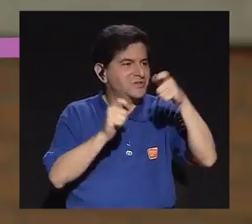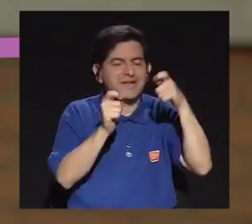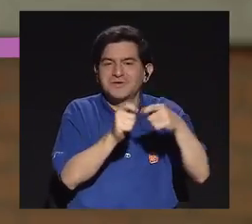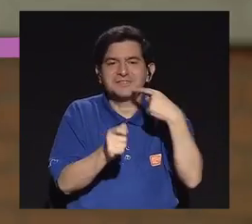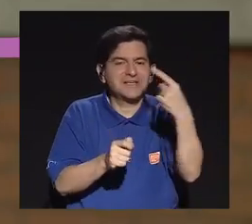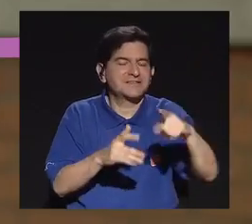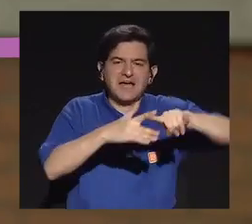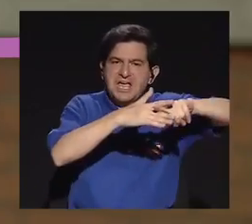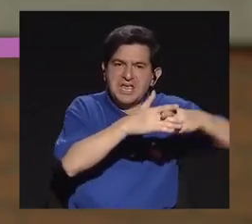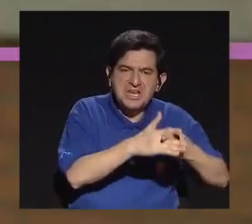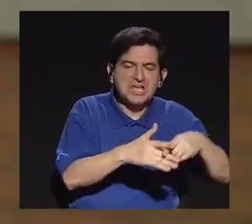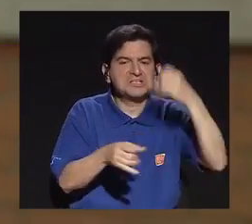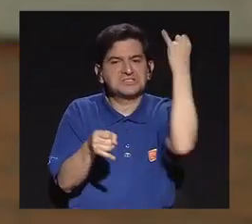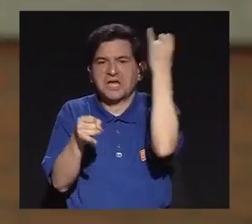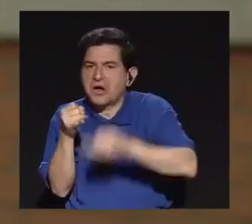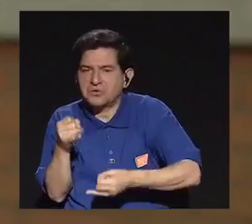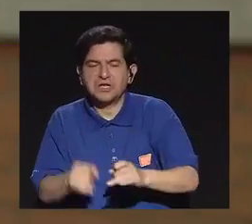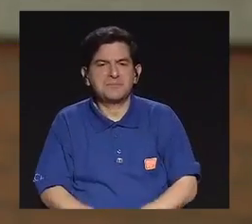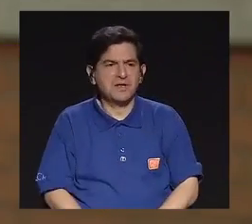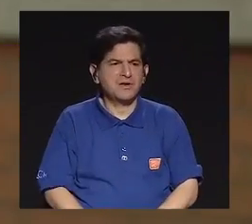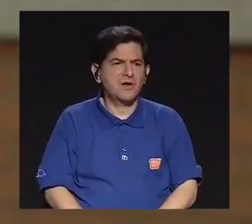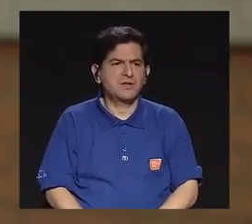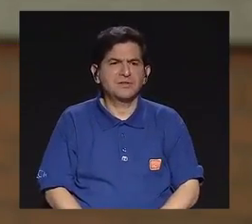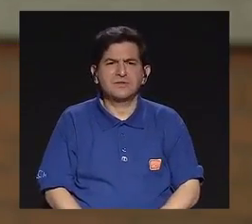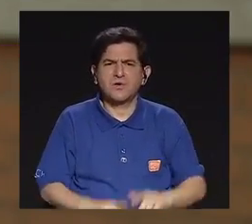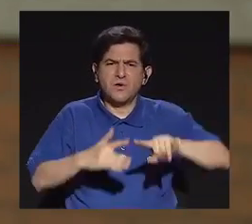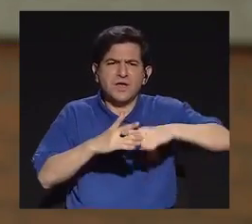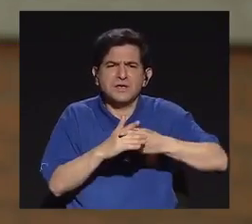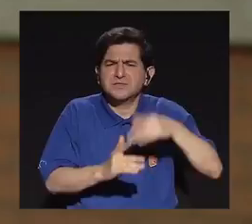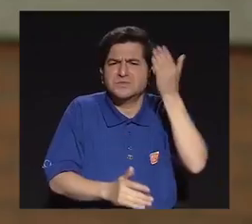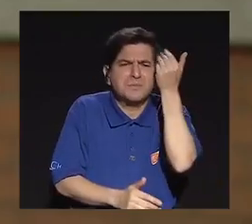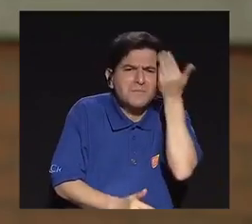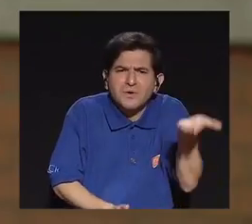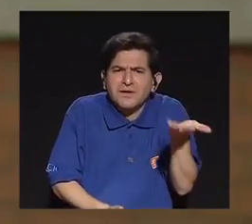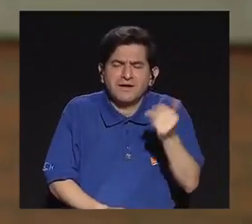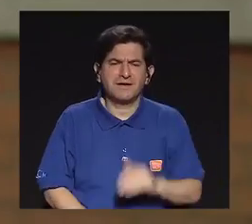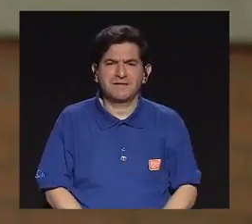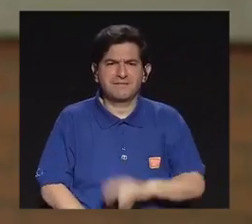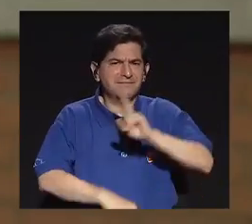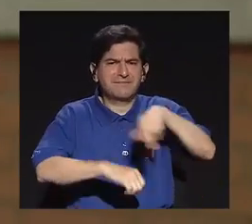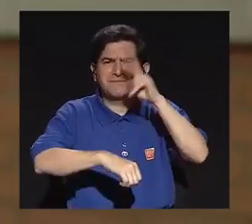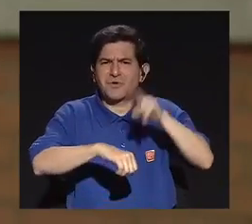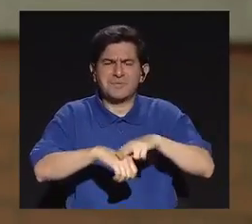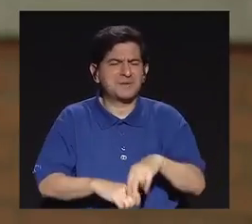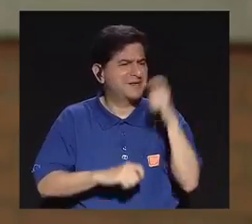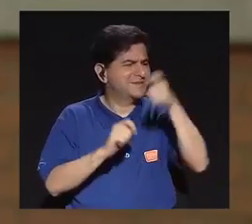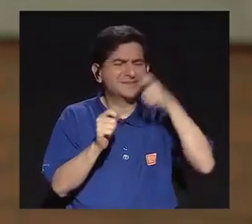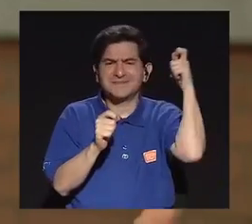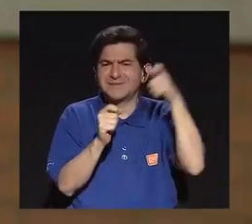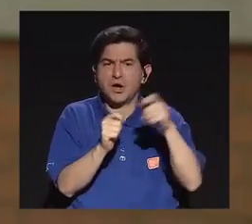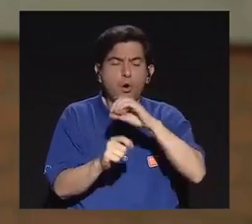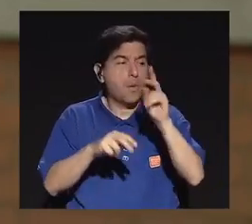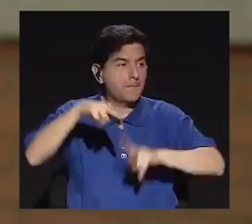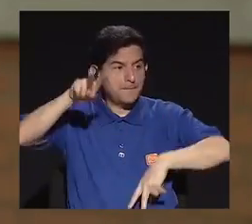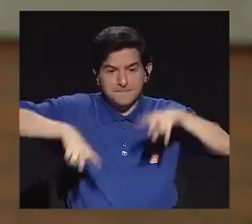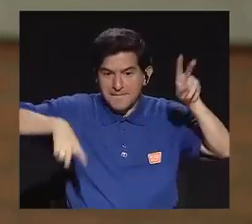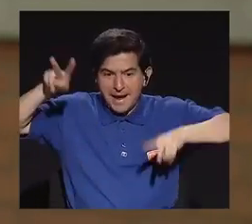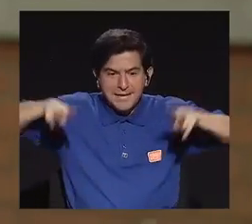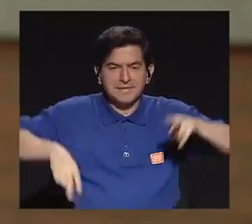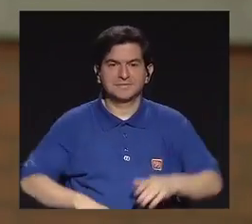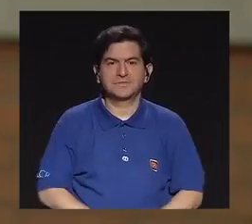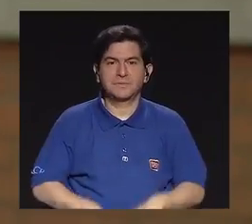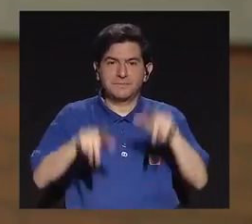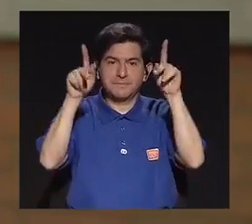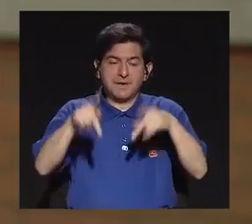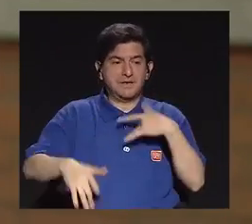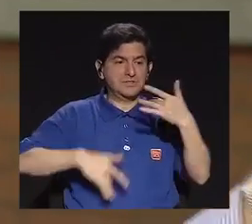especifica cuándo le empieza, cuándo le termina, qué lo desencadena. Generalmente es muy inespecífico o incluso varía. En